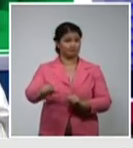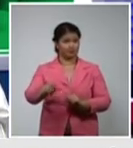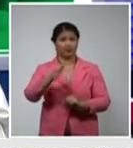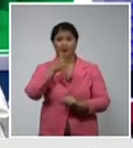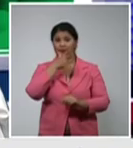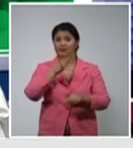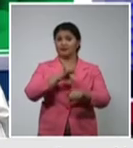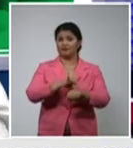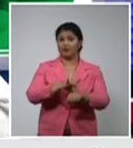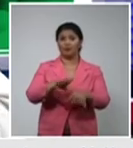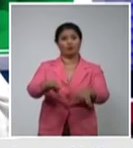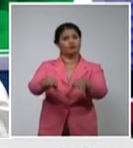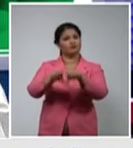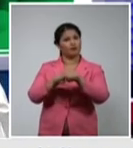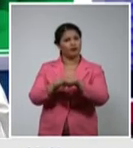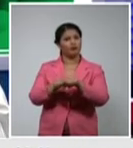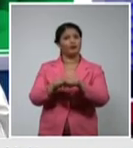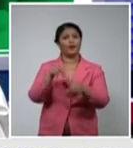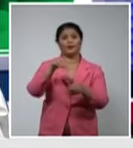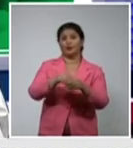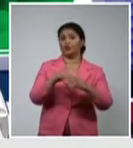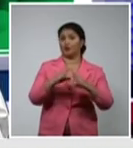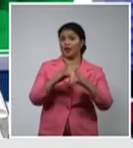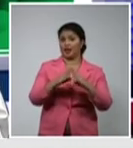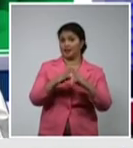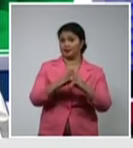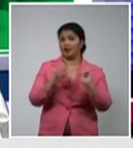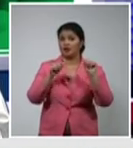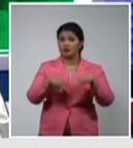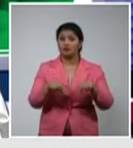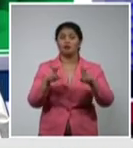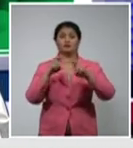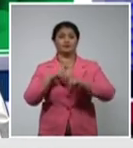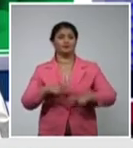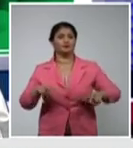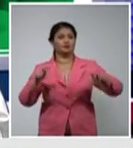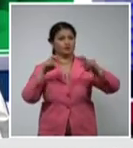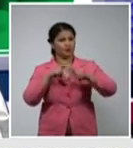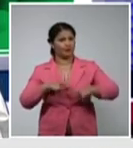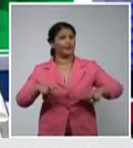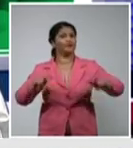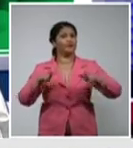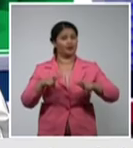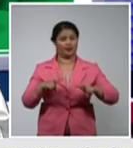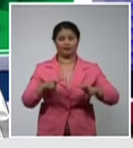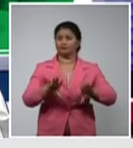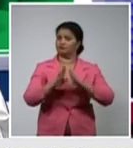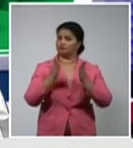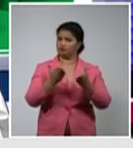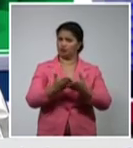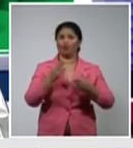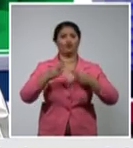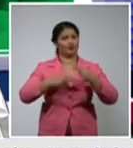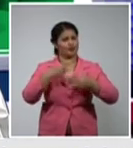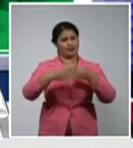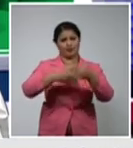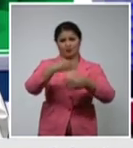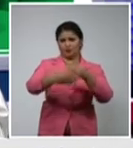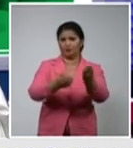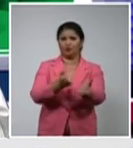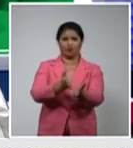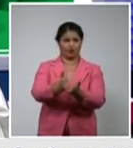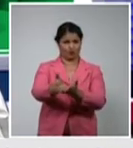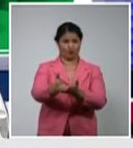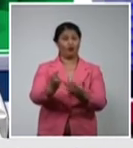casos confirmados son de contacto, pues esa es una persona de mucho riesgo para no tenerla aislada en